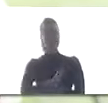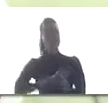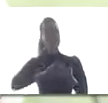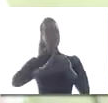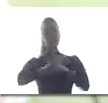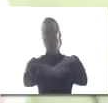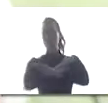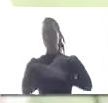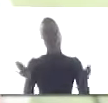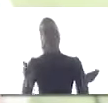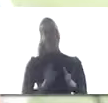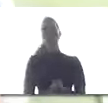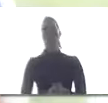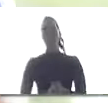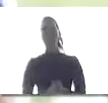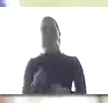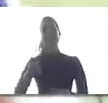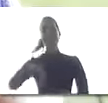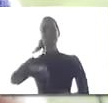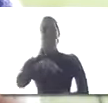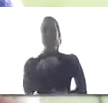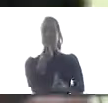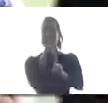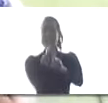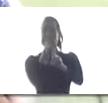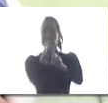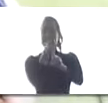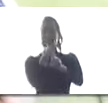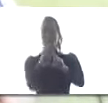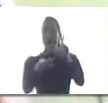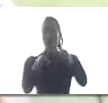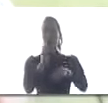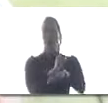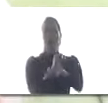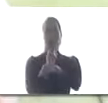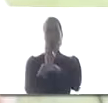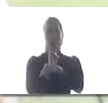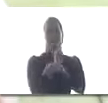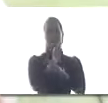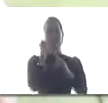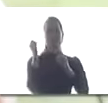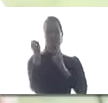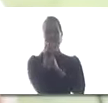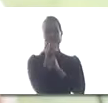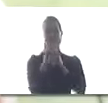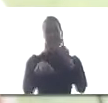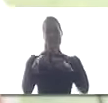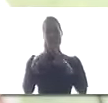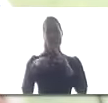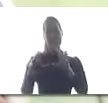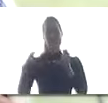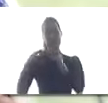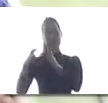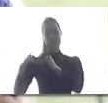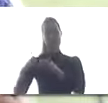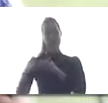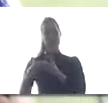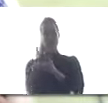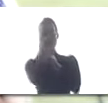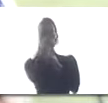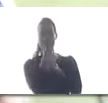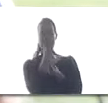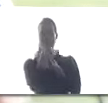Fue un gran reto para las organizaciones sociales y los colectivos de víctimas al elaborar